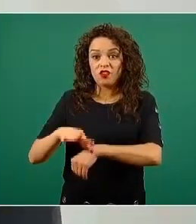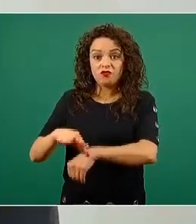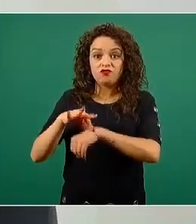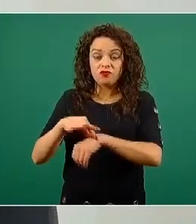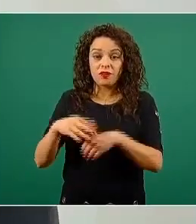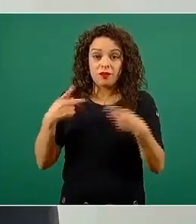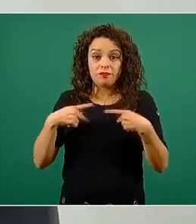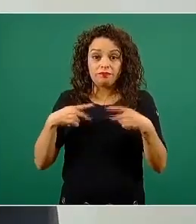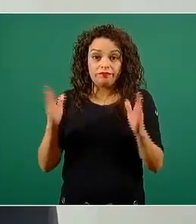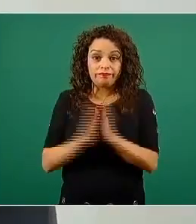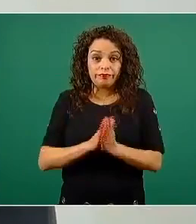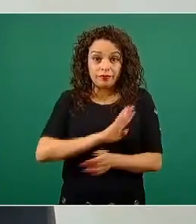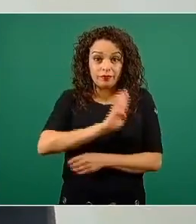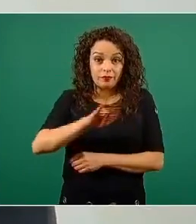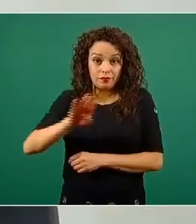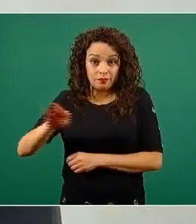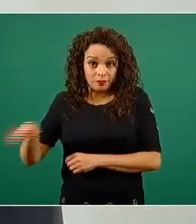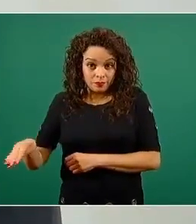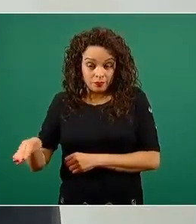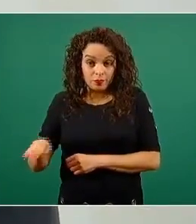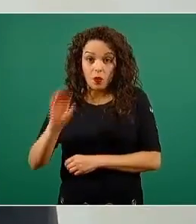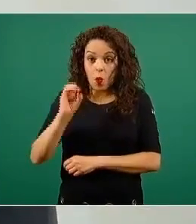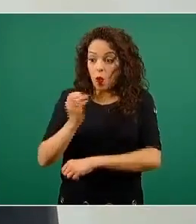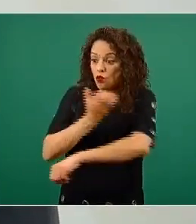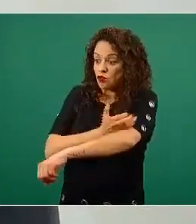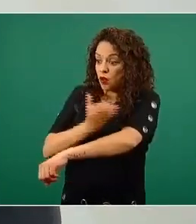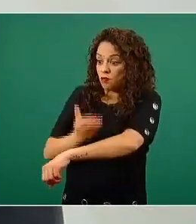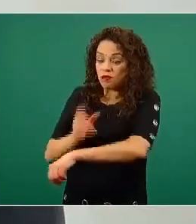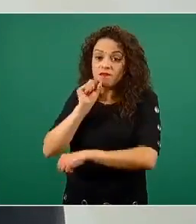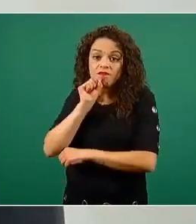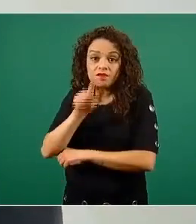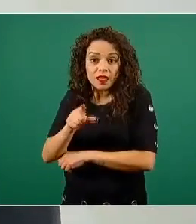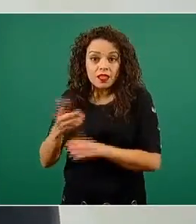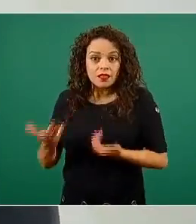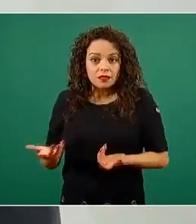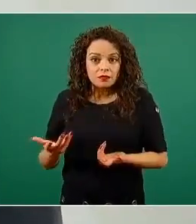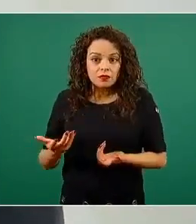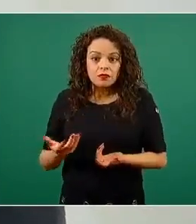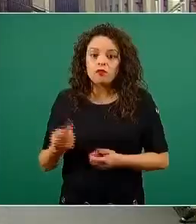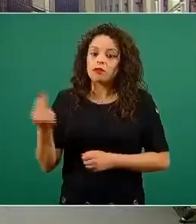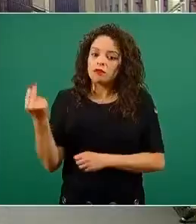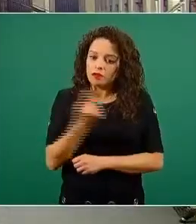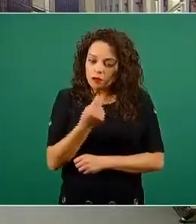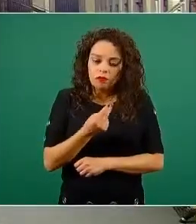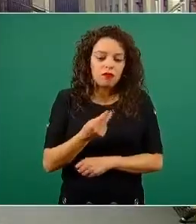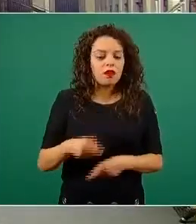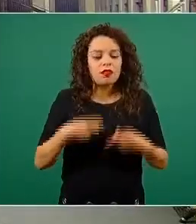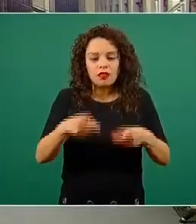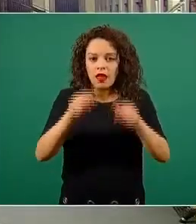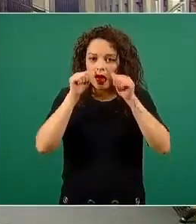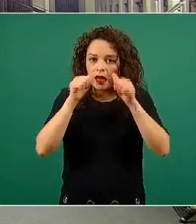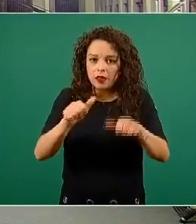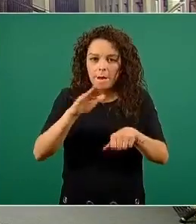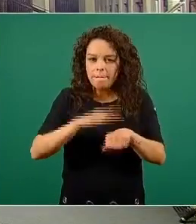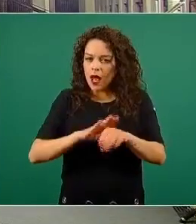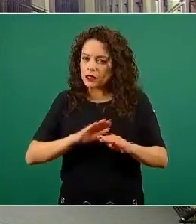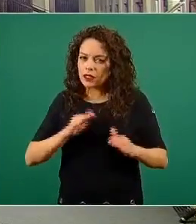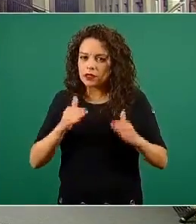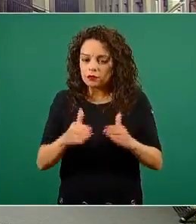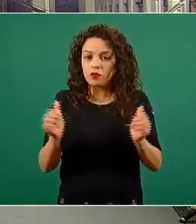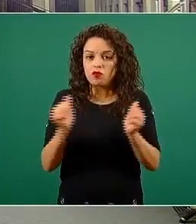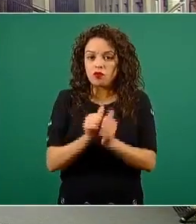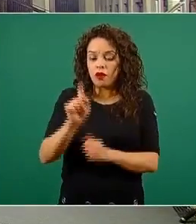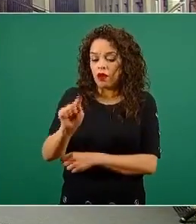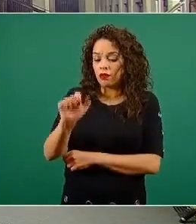las pacientes o de los mismos compañeros tienen que ser intervenciones más específicas, intervenciones